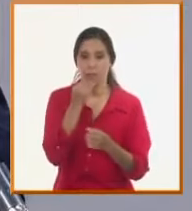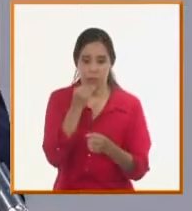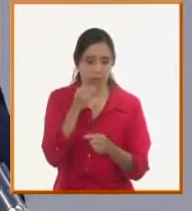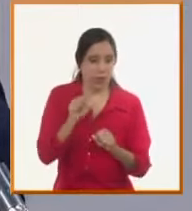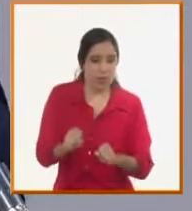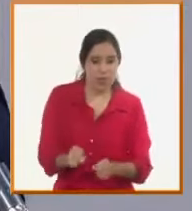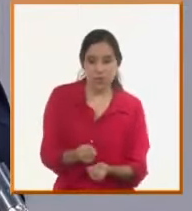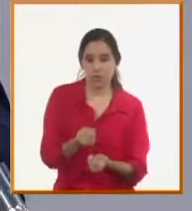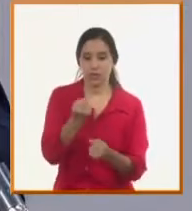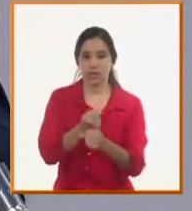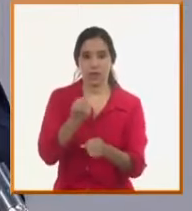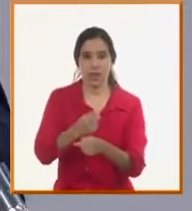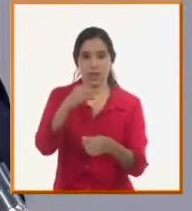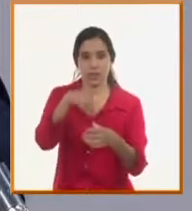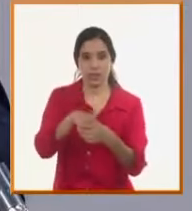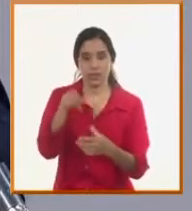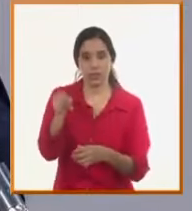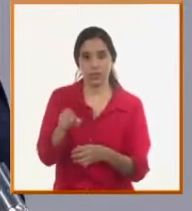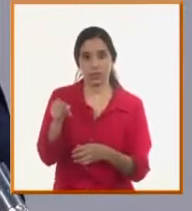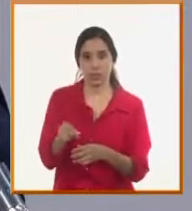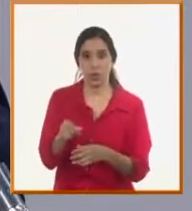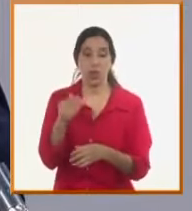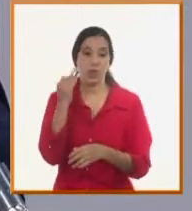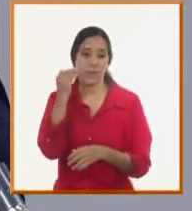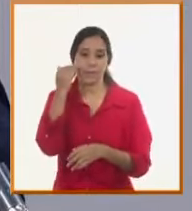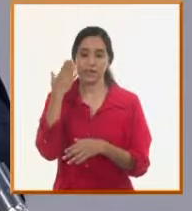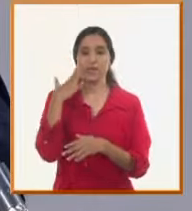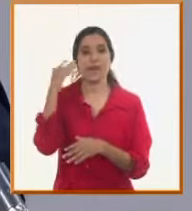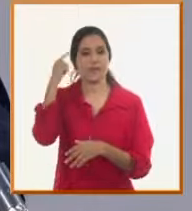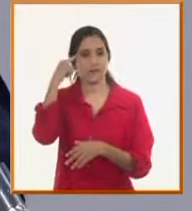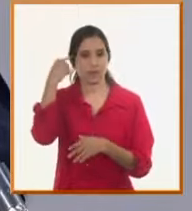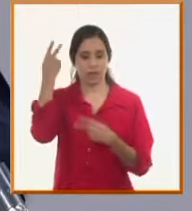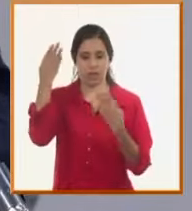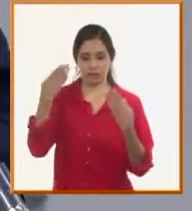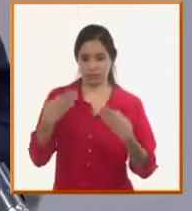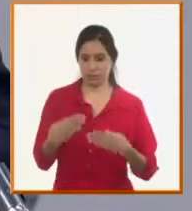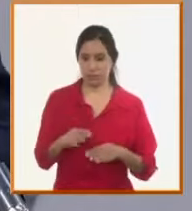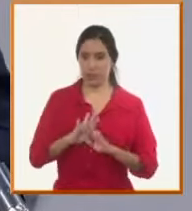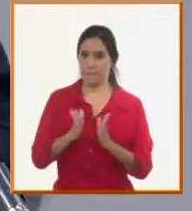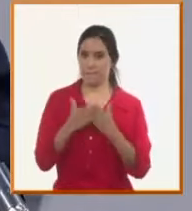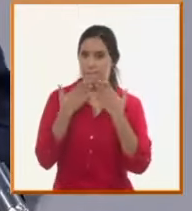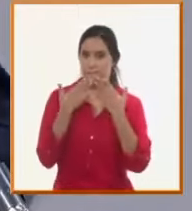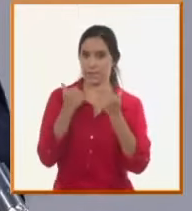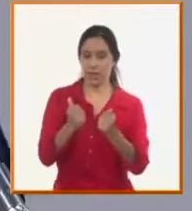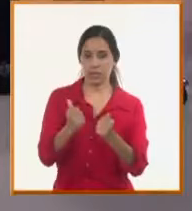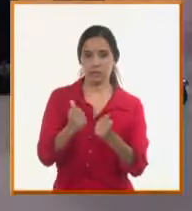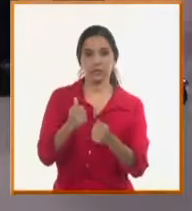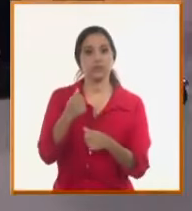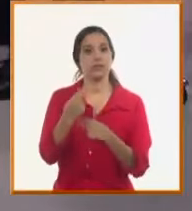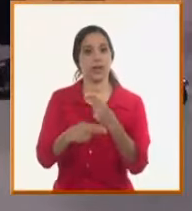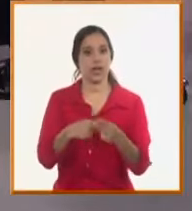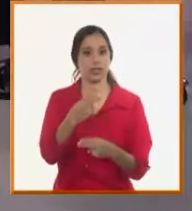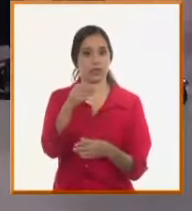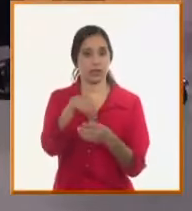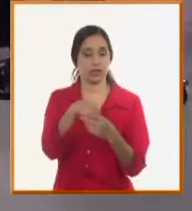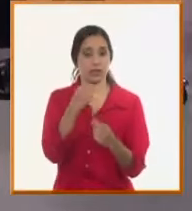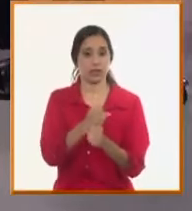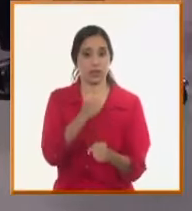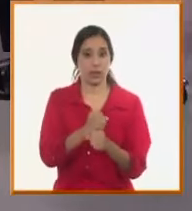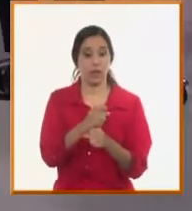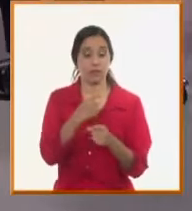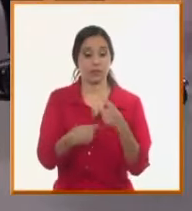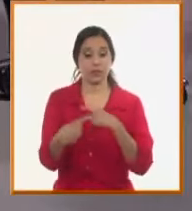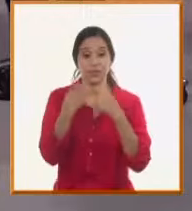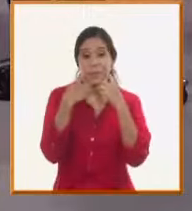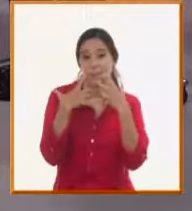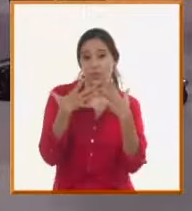existe en otra, o si cuenta con las capacidades físicas y mentales para ejercer la actividad. Un asunto muy importante que tiene que ver precisamente con